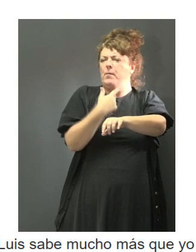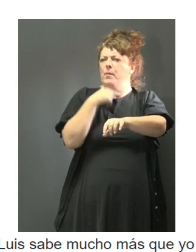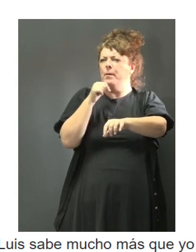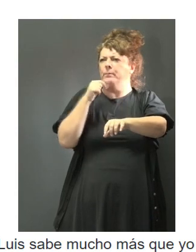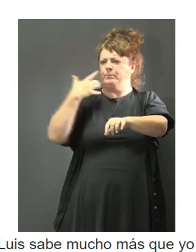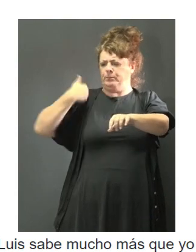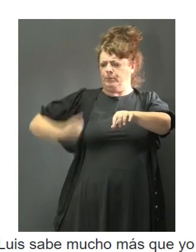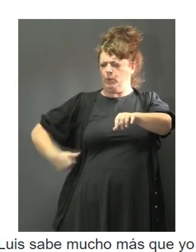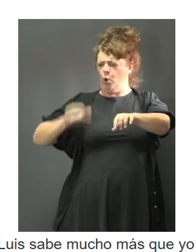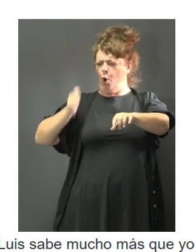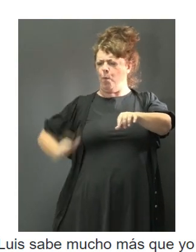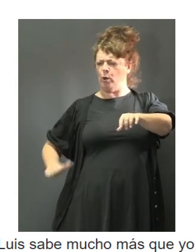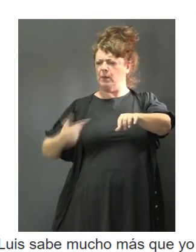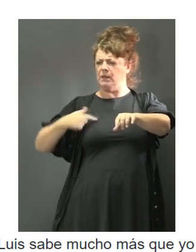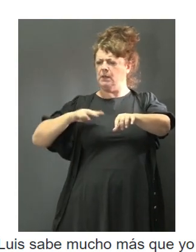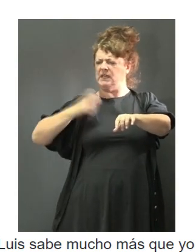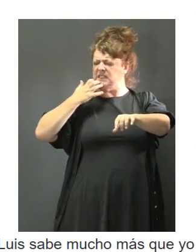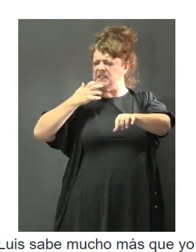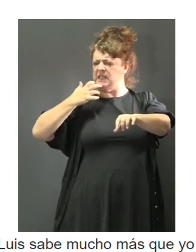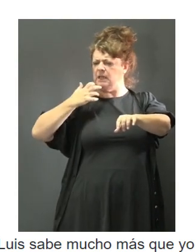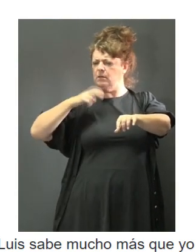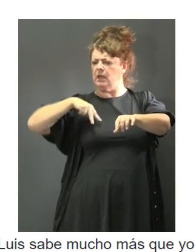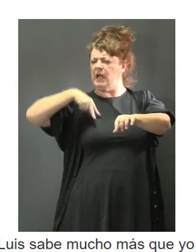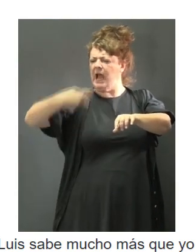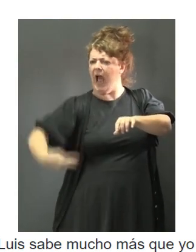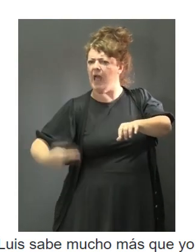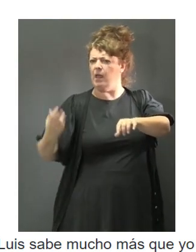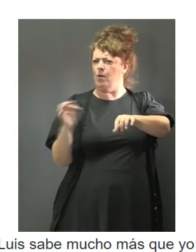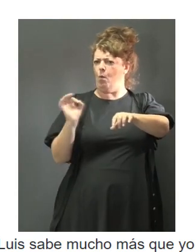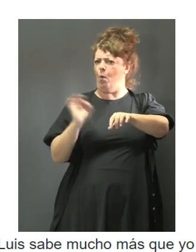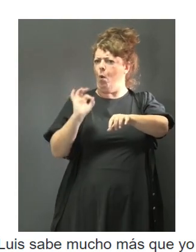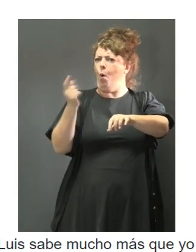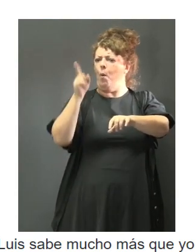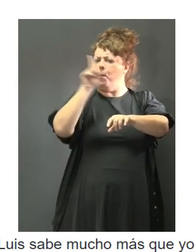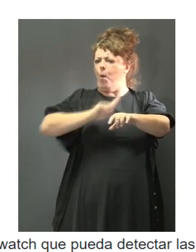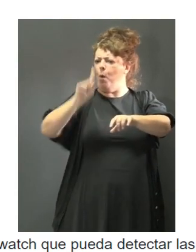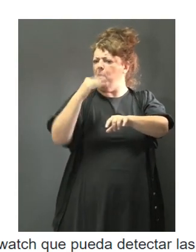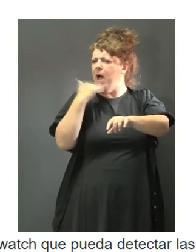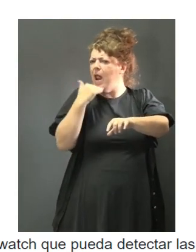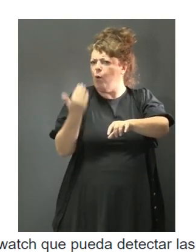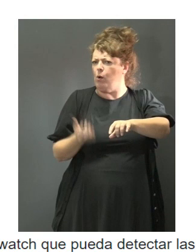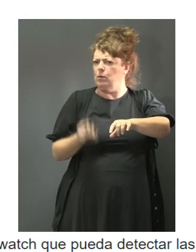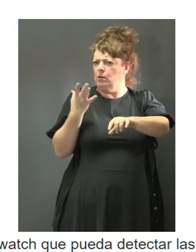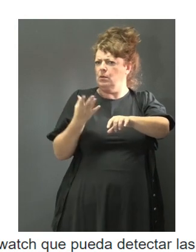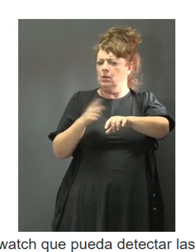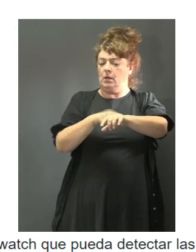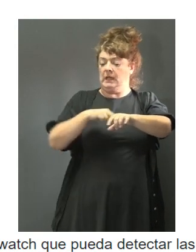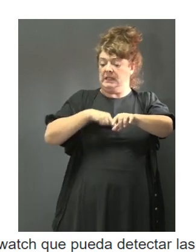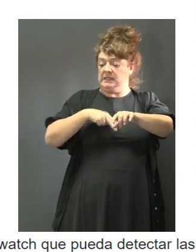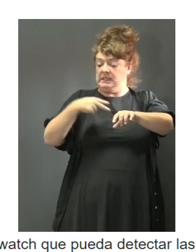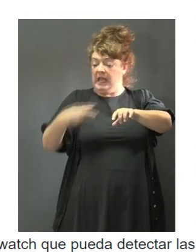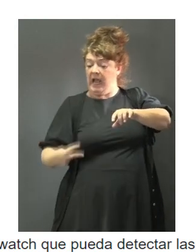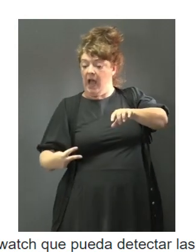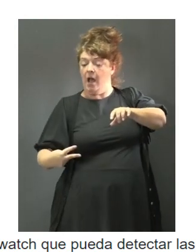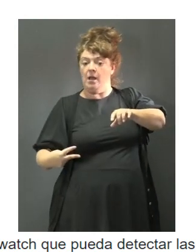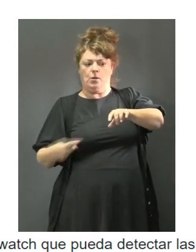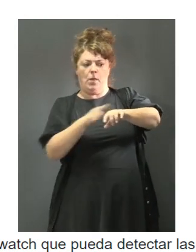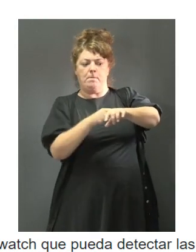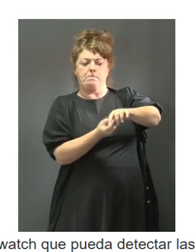de comportamiento de la persona y puede ver cuándo se puede detectar, cuando puede haber una caída, incluso cuando la persona se cae,